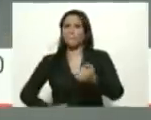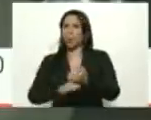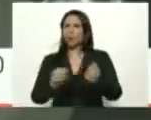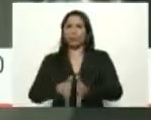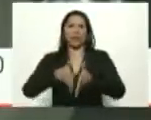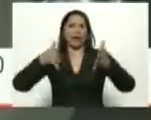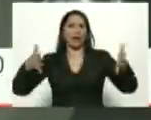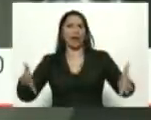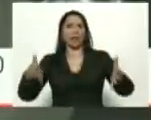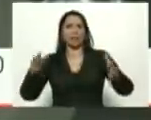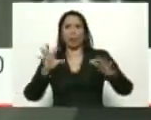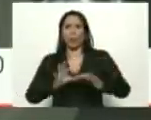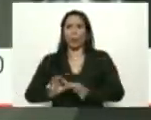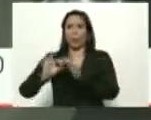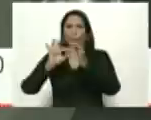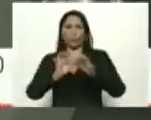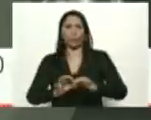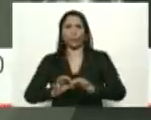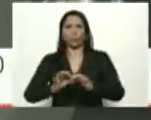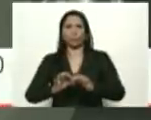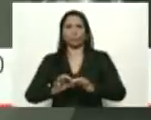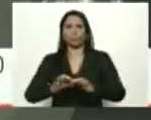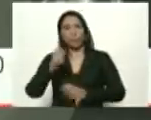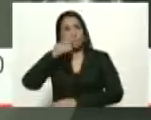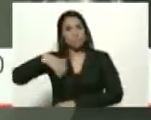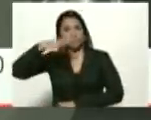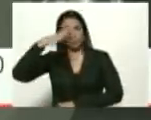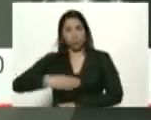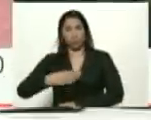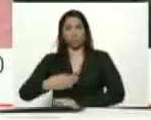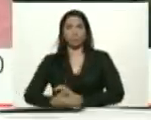Unión Cívico-Militar-Policial. La Unión